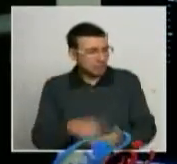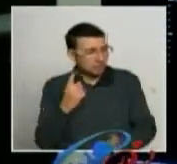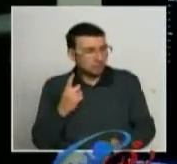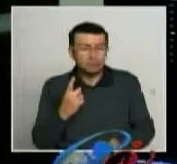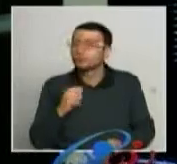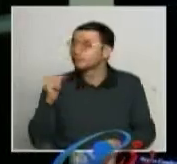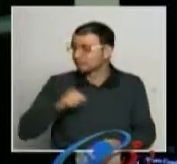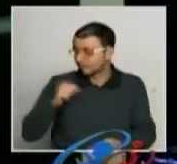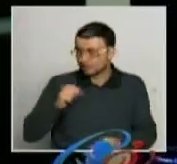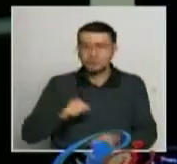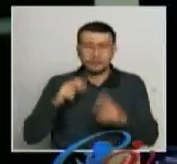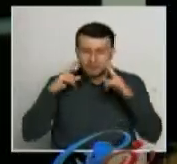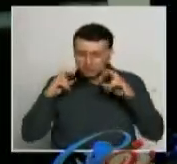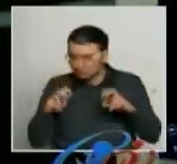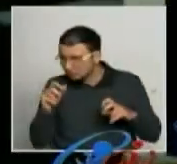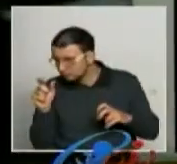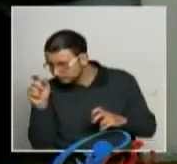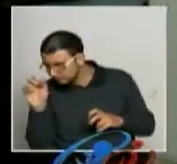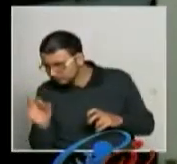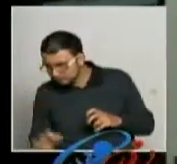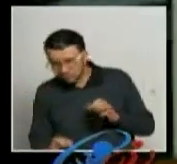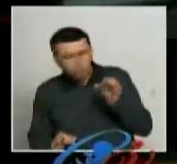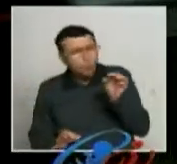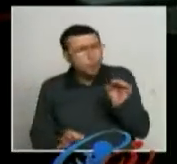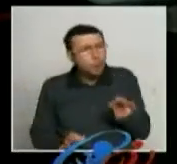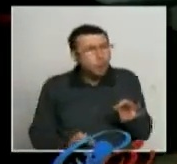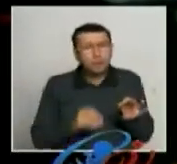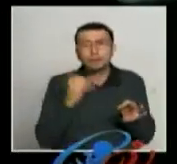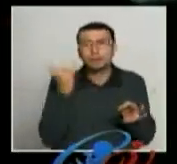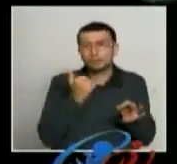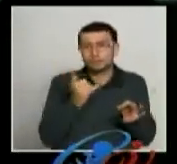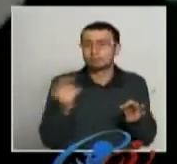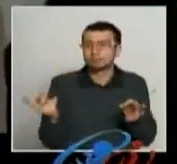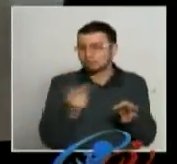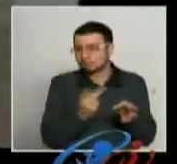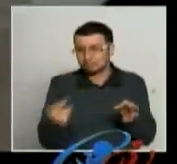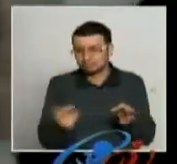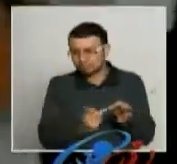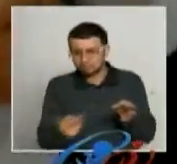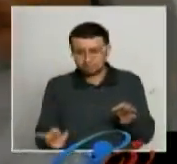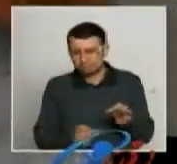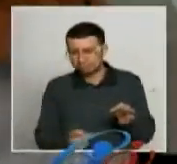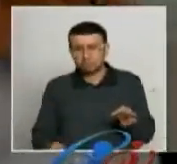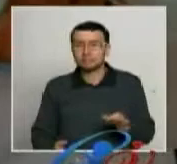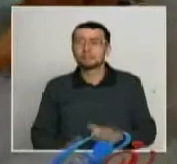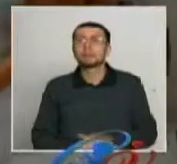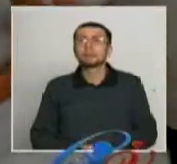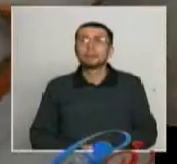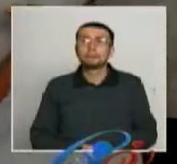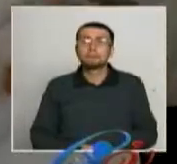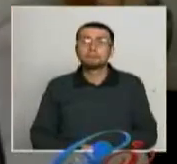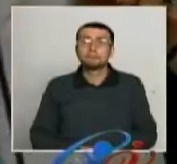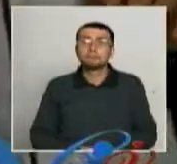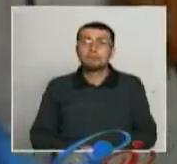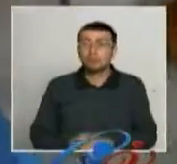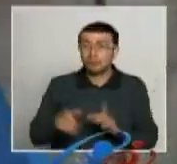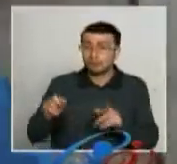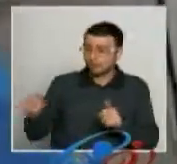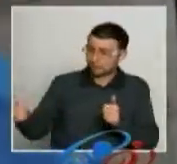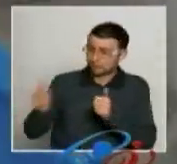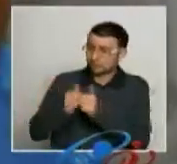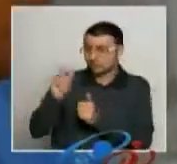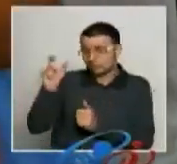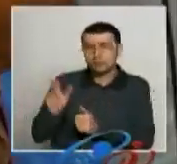revisando los dos sistemas, arterial y venoso. Nos va a acompañar en esta parte del programa el